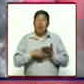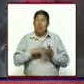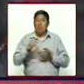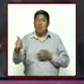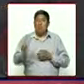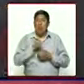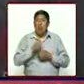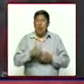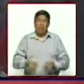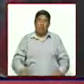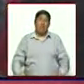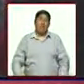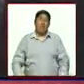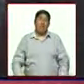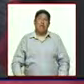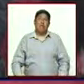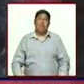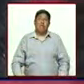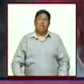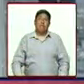¿no?